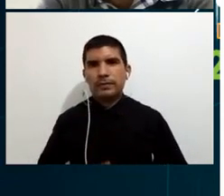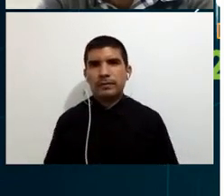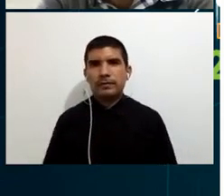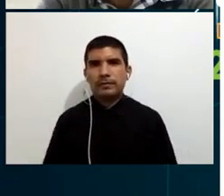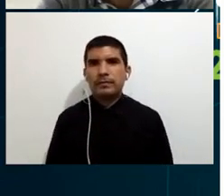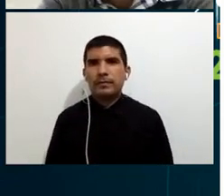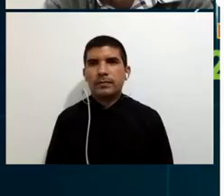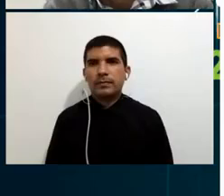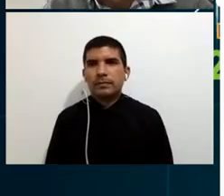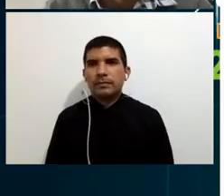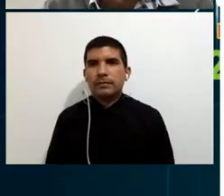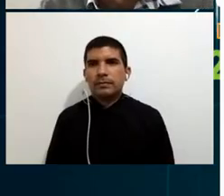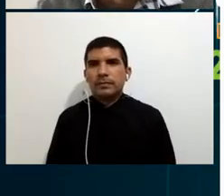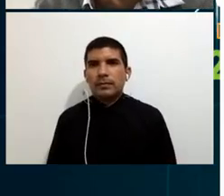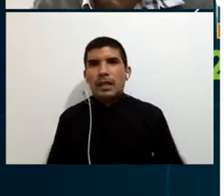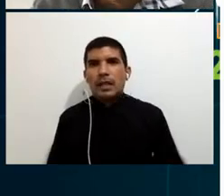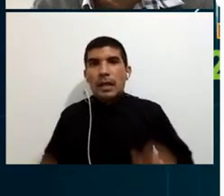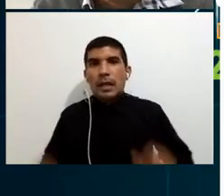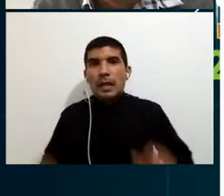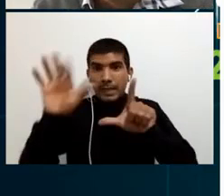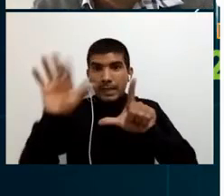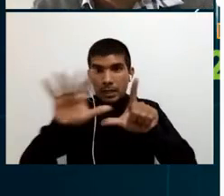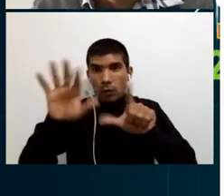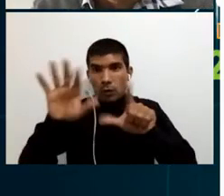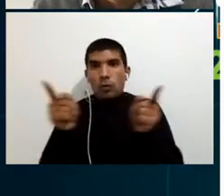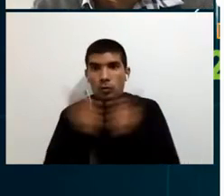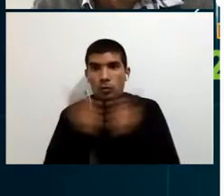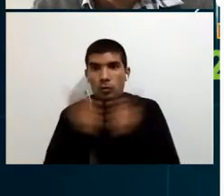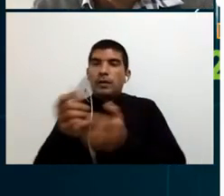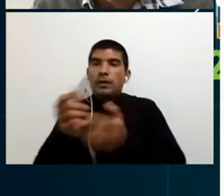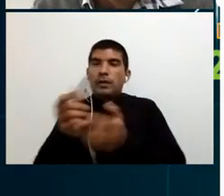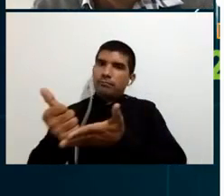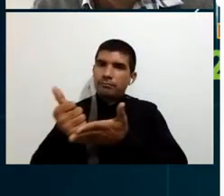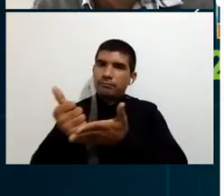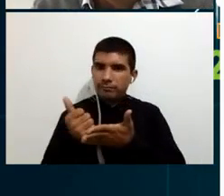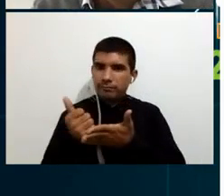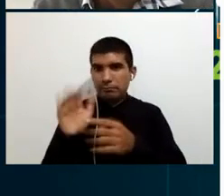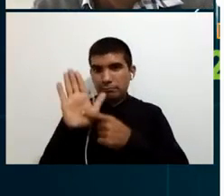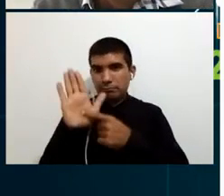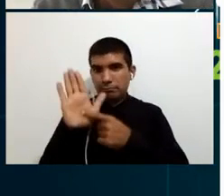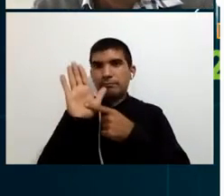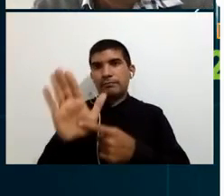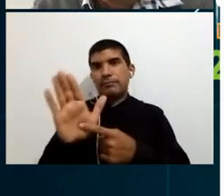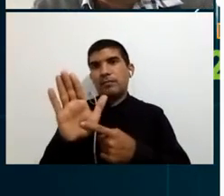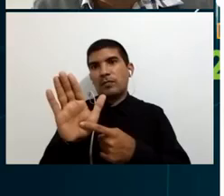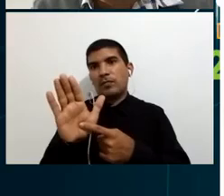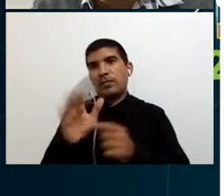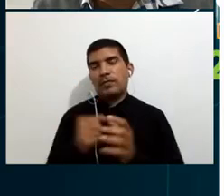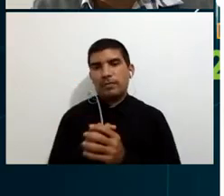Hay un videito muy corto que voy a tratar de que lo proyectemos, aunque sea